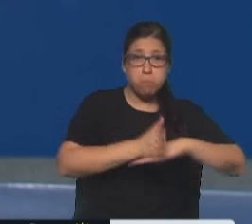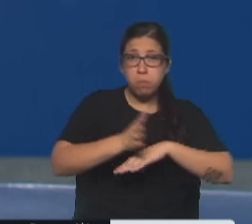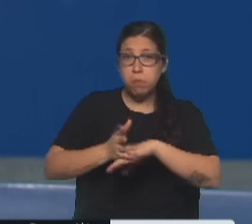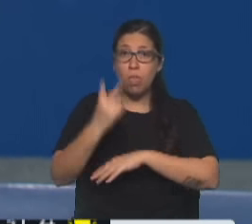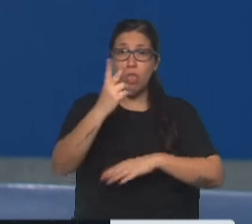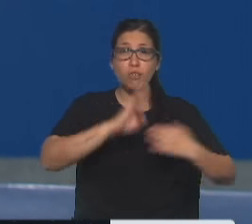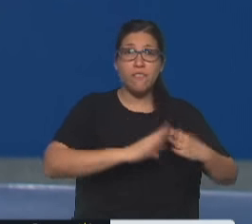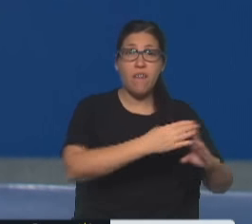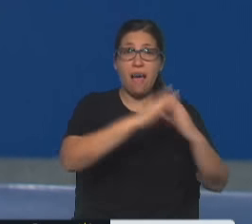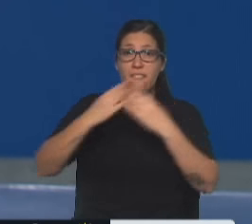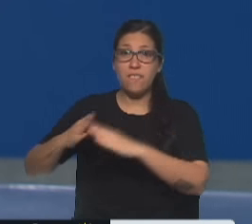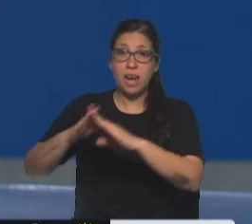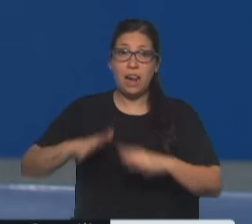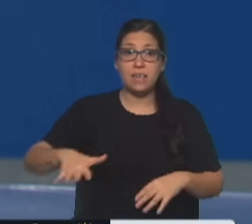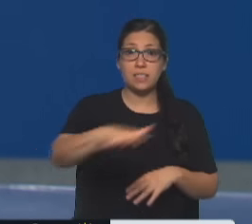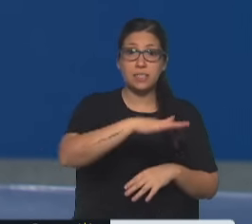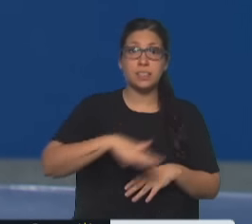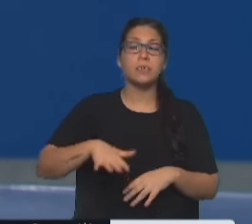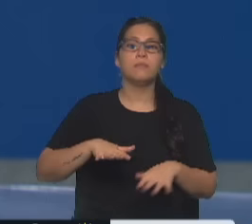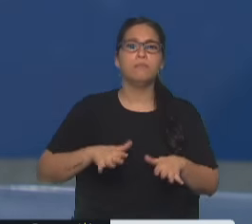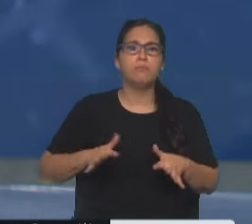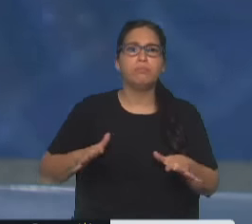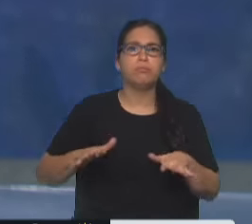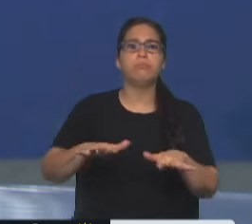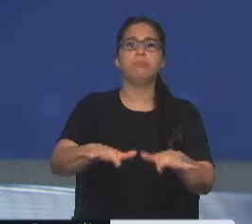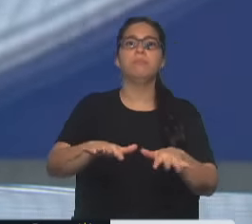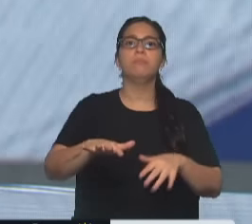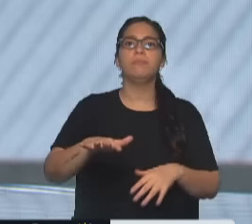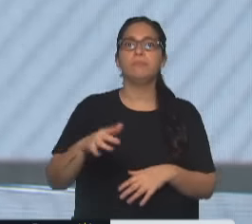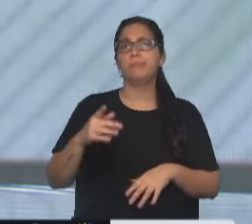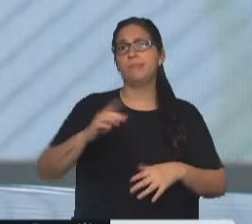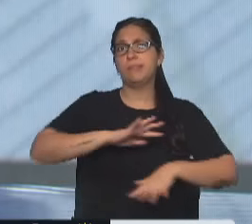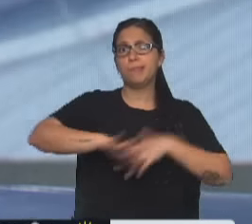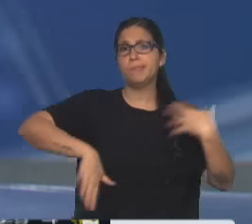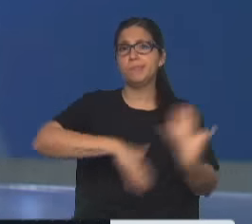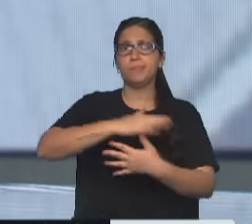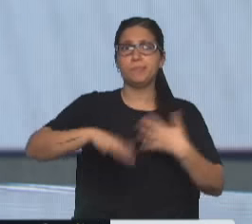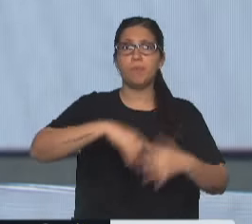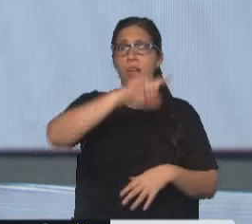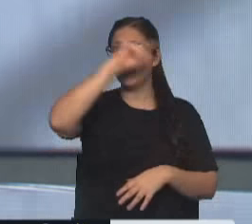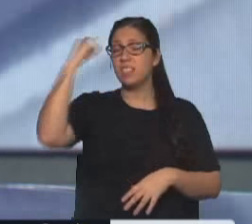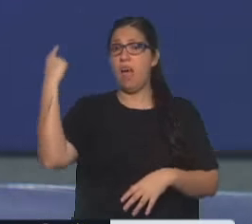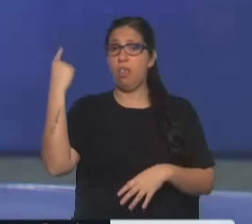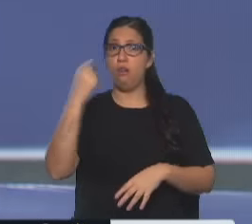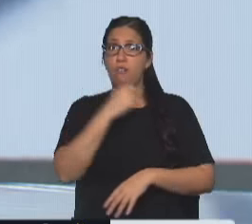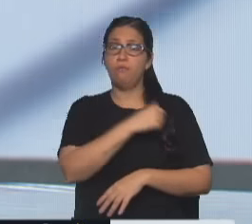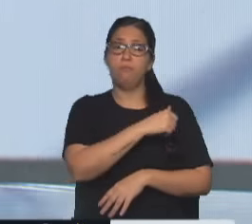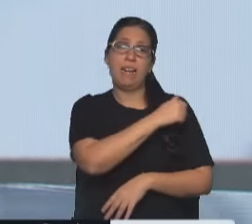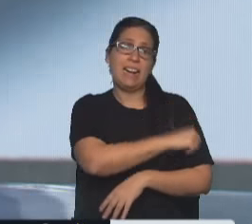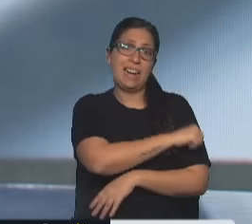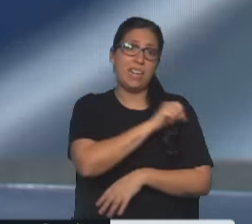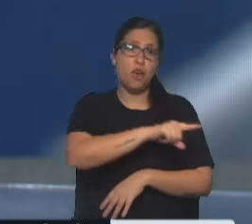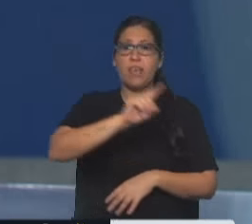100 muertos, un desnudo de una crisis política entre el Estado de Río de Janeiro y el gobierno